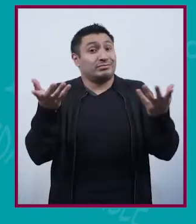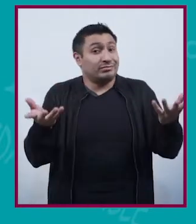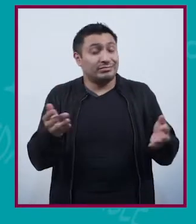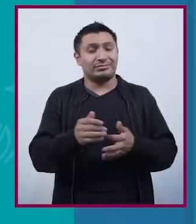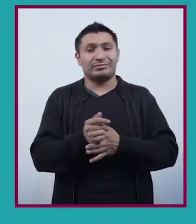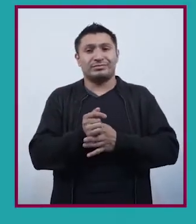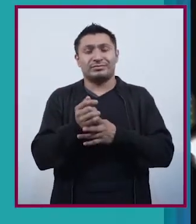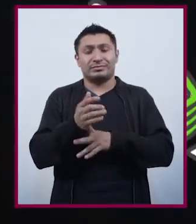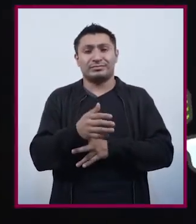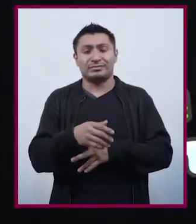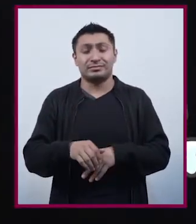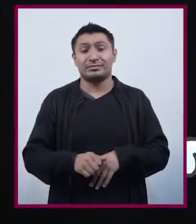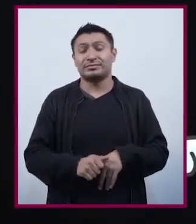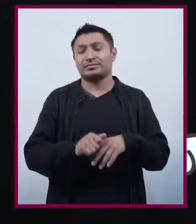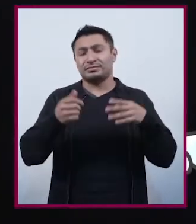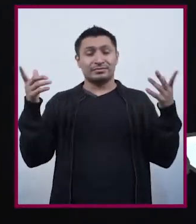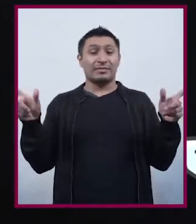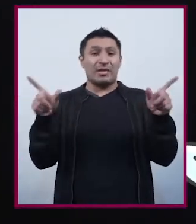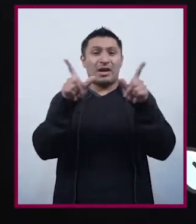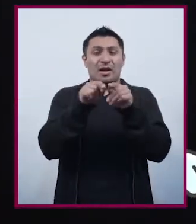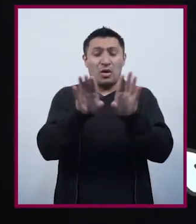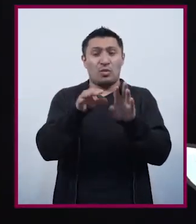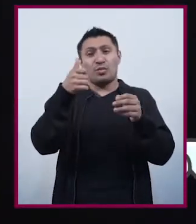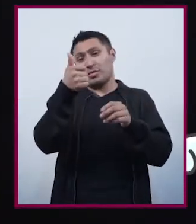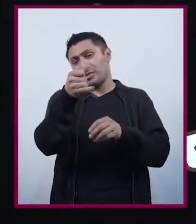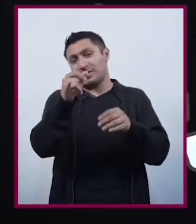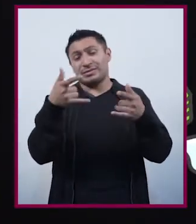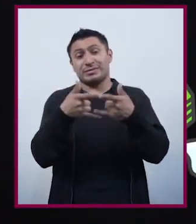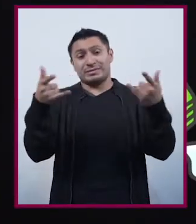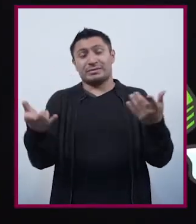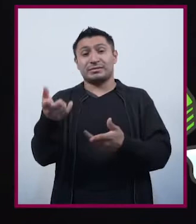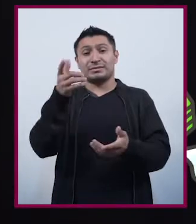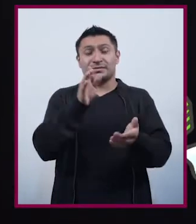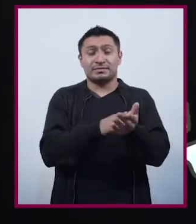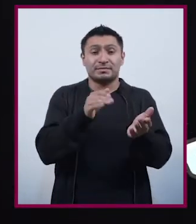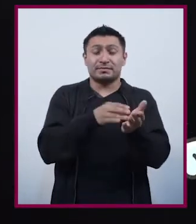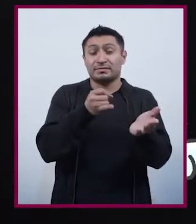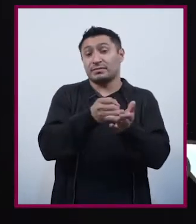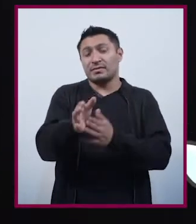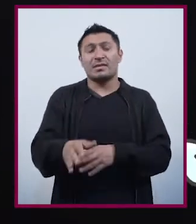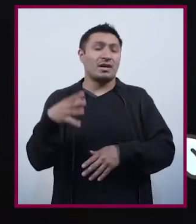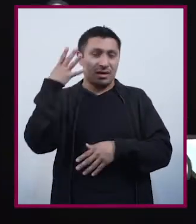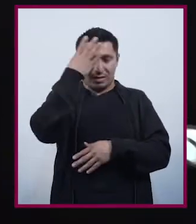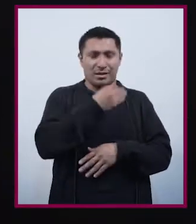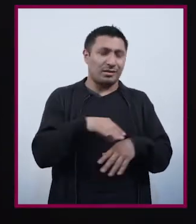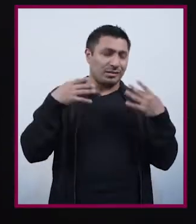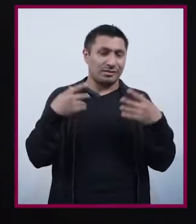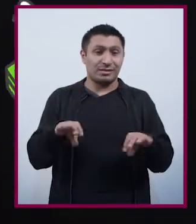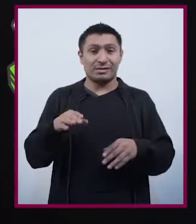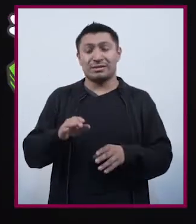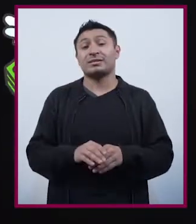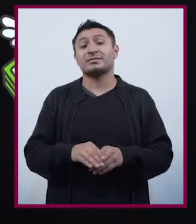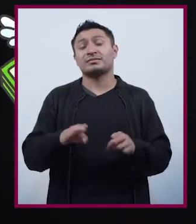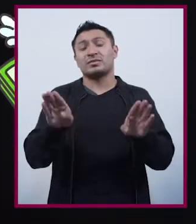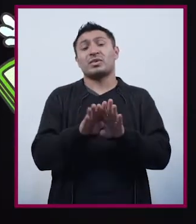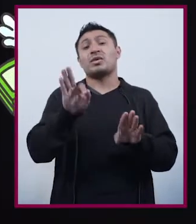¡Imagínate! Total que a grandes rasgos, esta es la historia de los billetes. Bonitos trozos de papel o a veces de fibra sintética